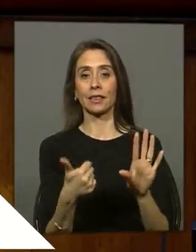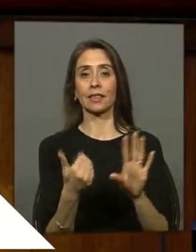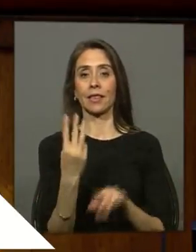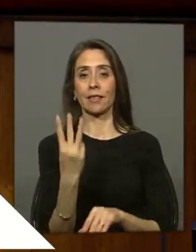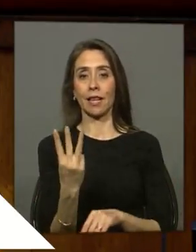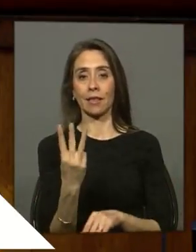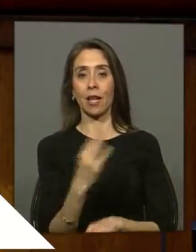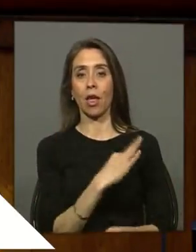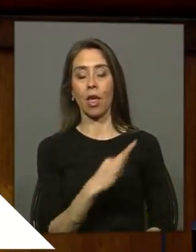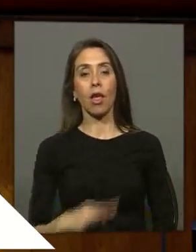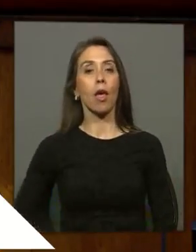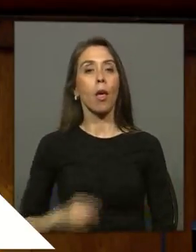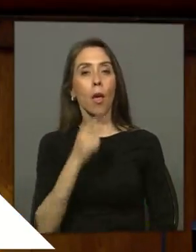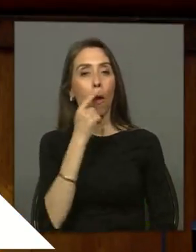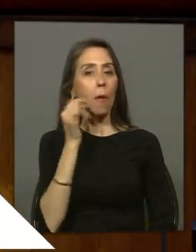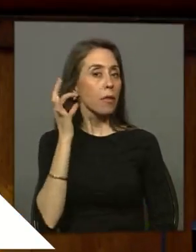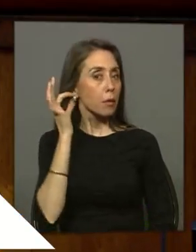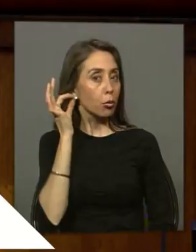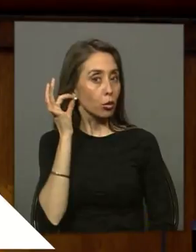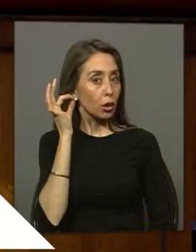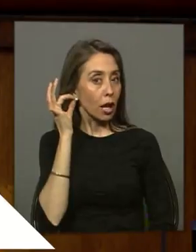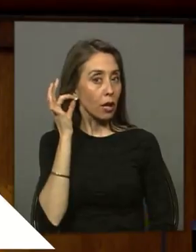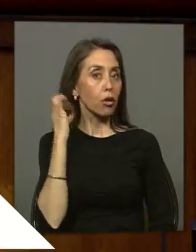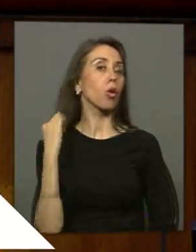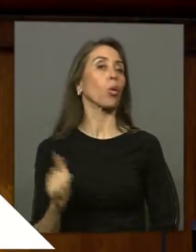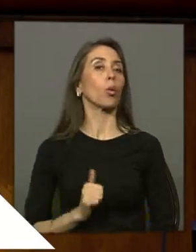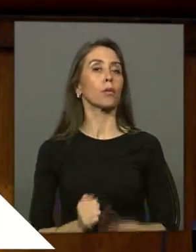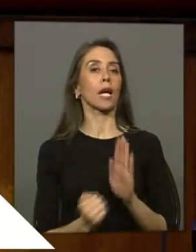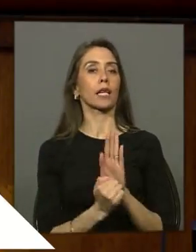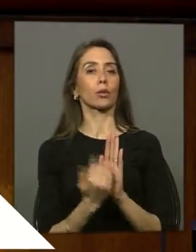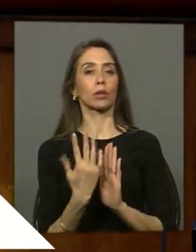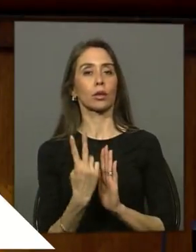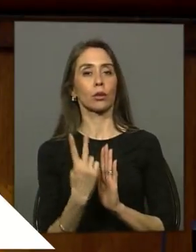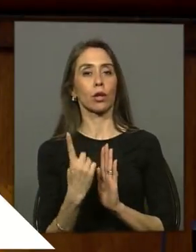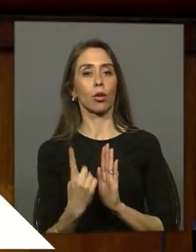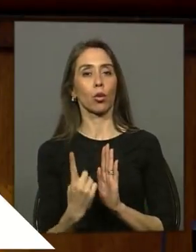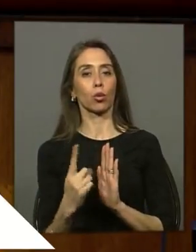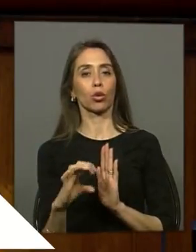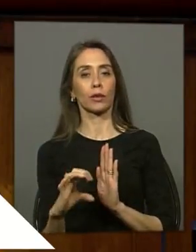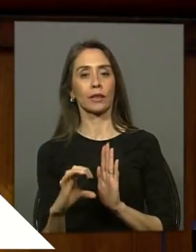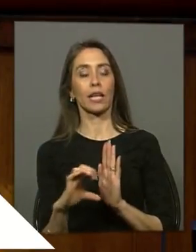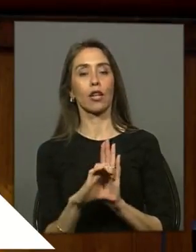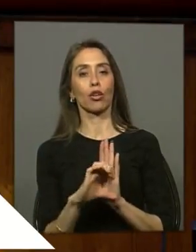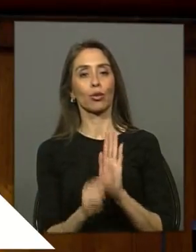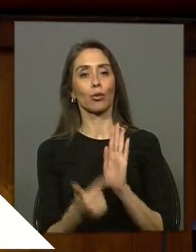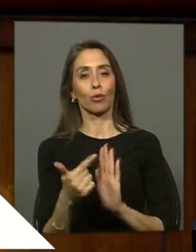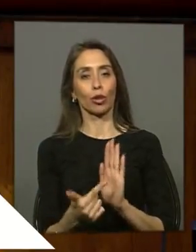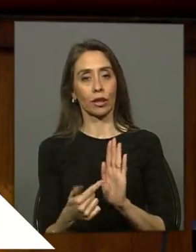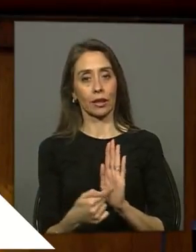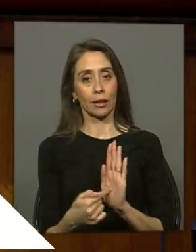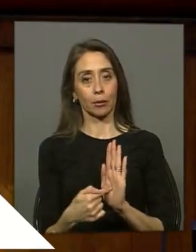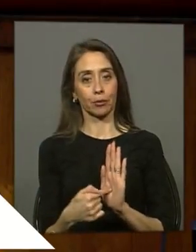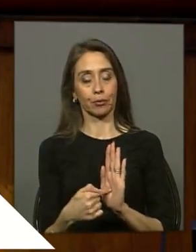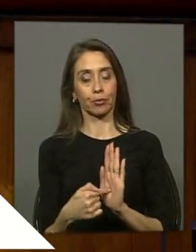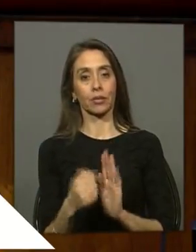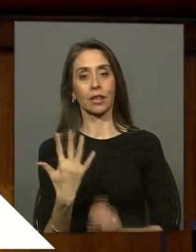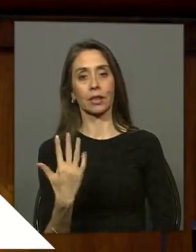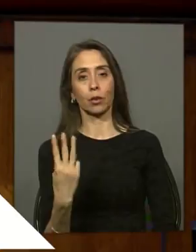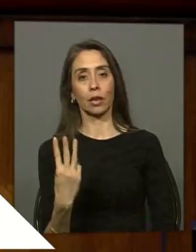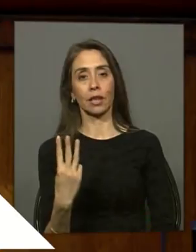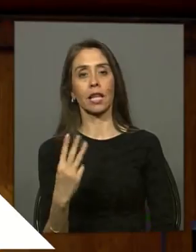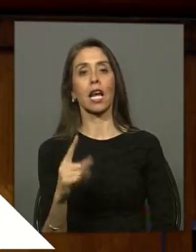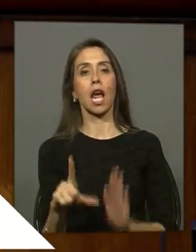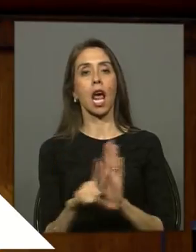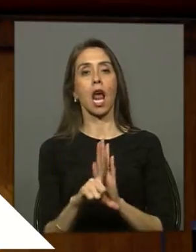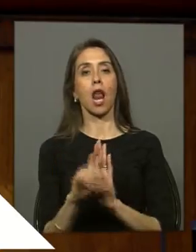diputadas diputados en conformidad al artículo 52 número 1 letra C de la carta fundamental el 53 de la